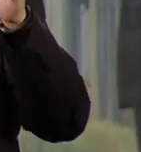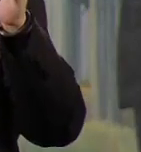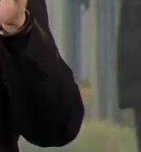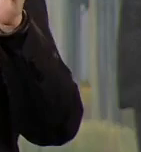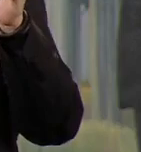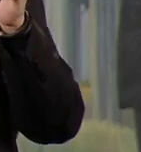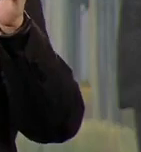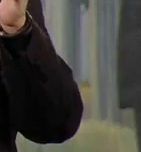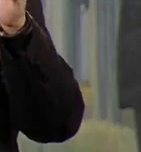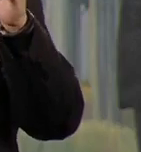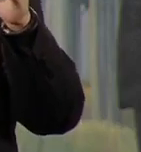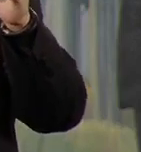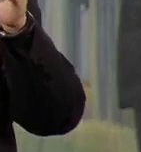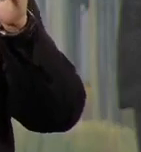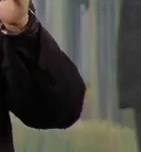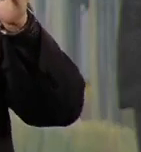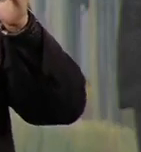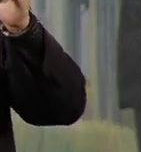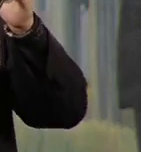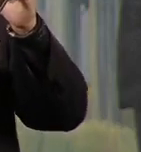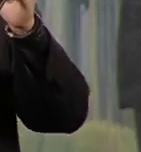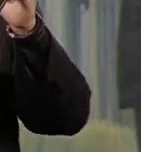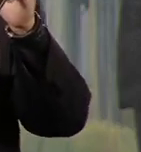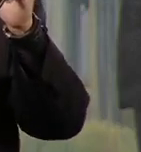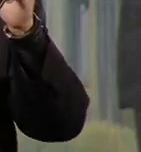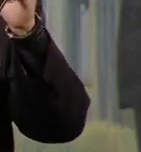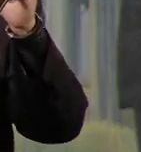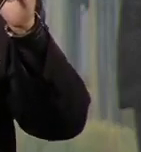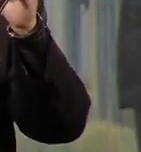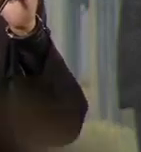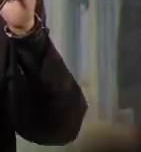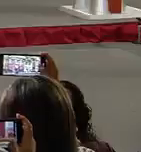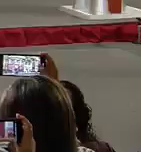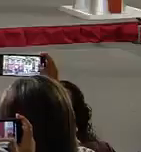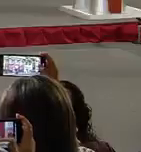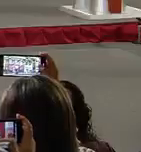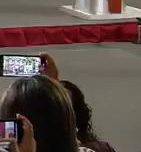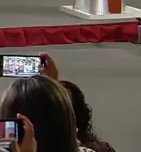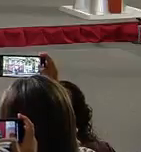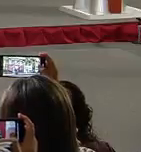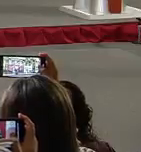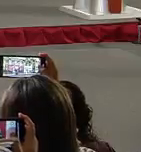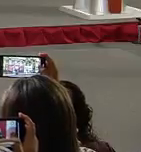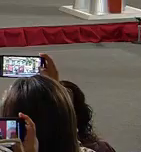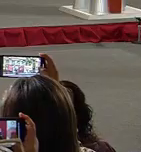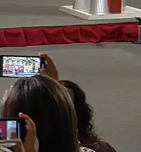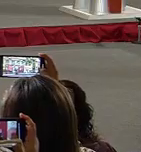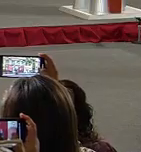ni antiguos comediantes, ni embusteros, ni estudiantes de